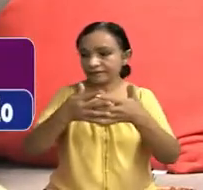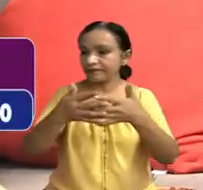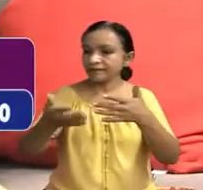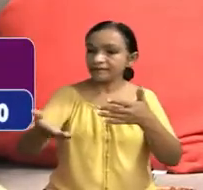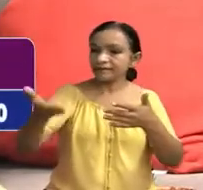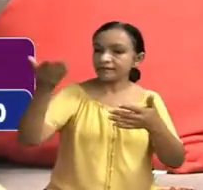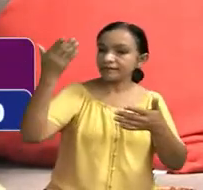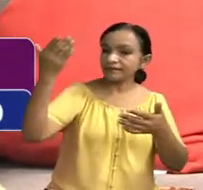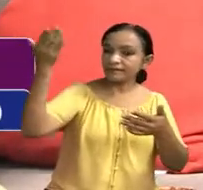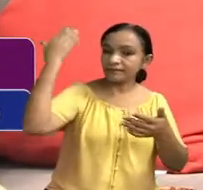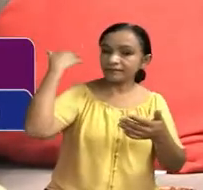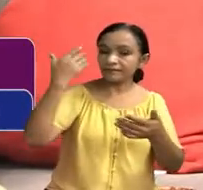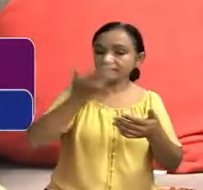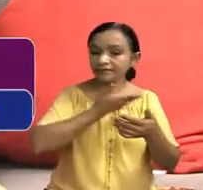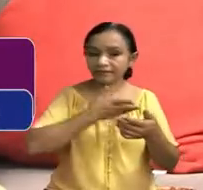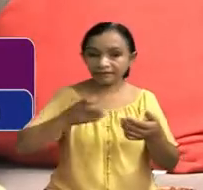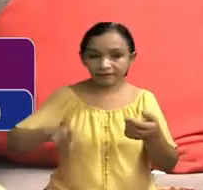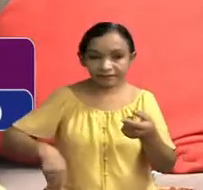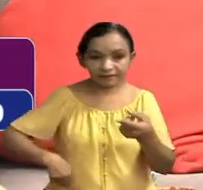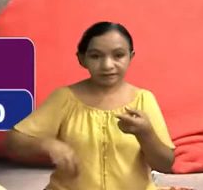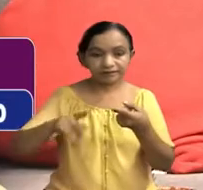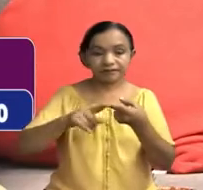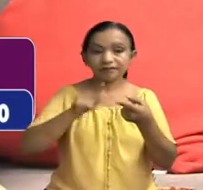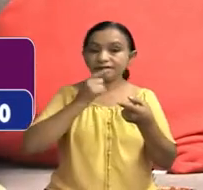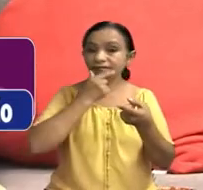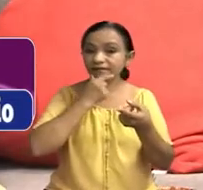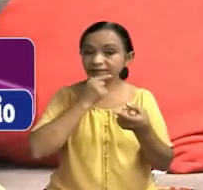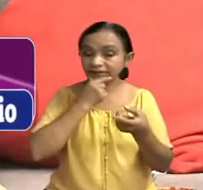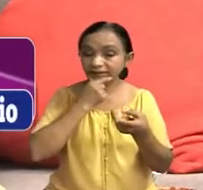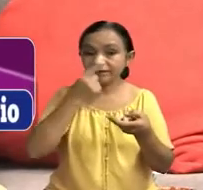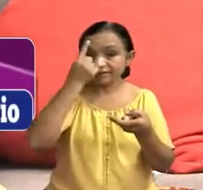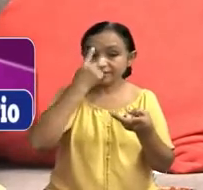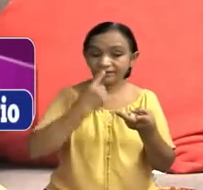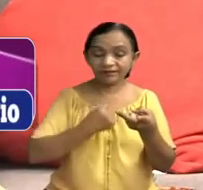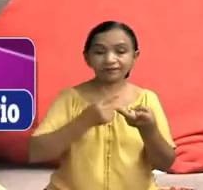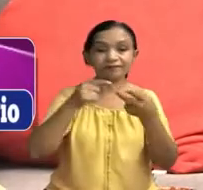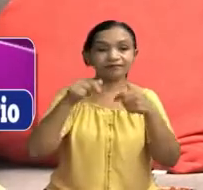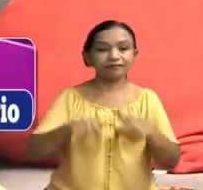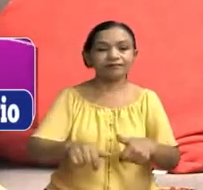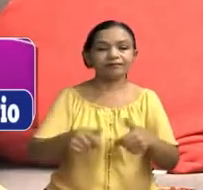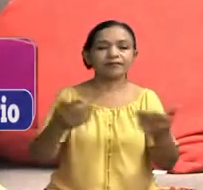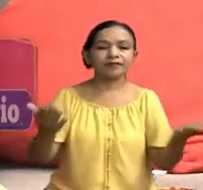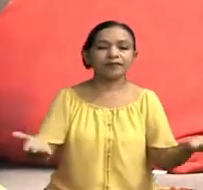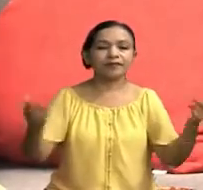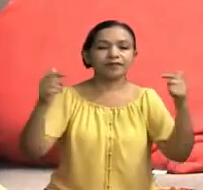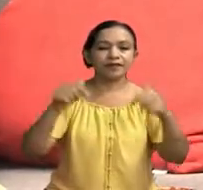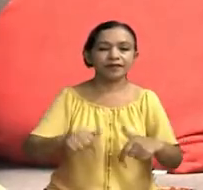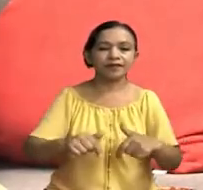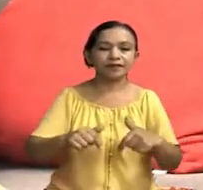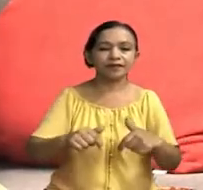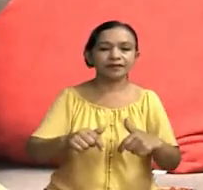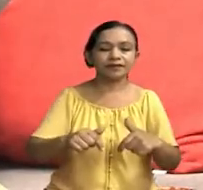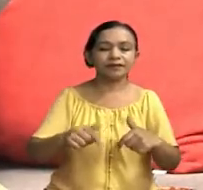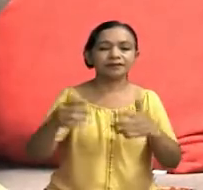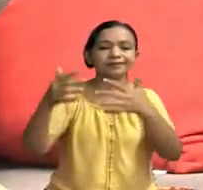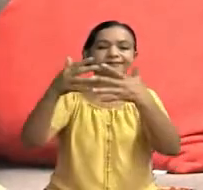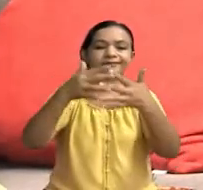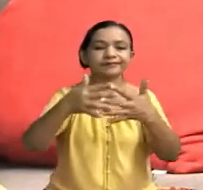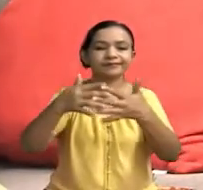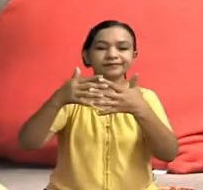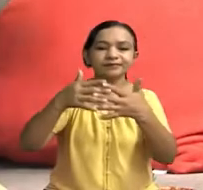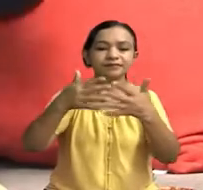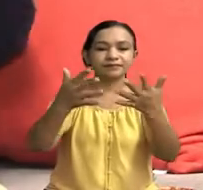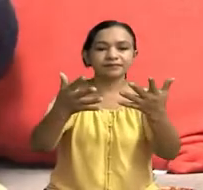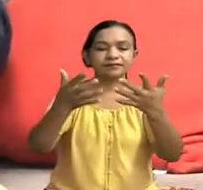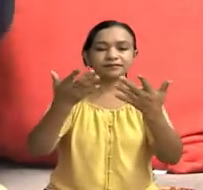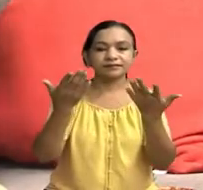momento a la española, a la inglesa, a la portuguesa, y ahora a la metrópoli principalmente norteamericana, porque